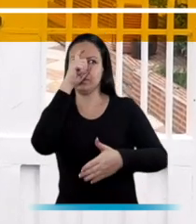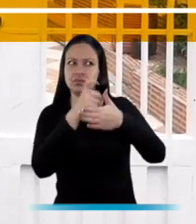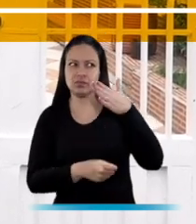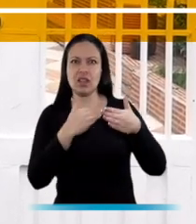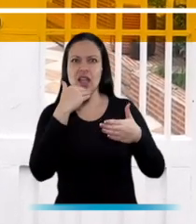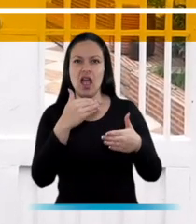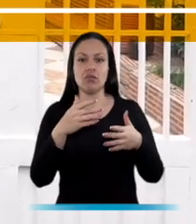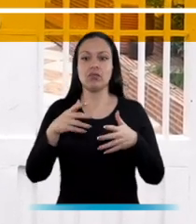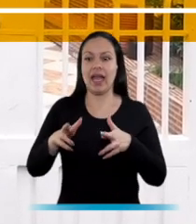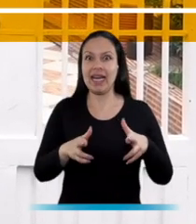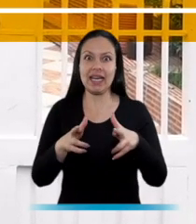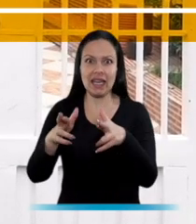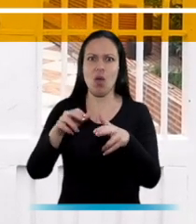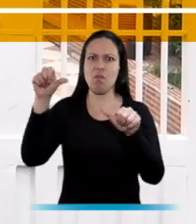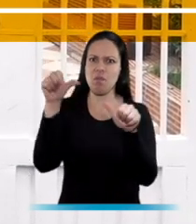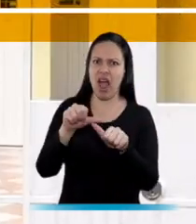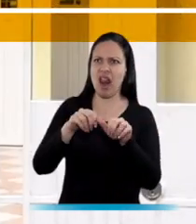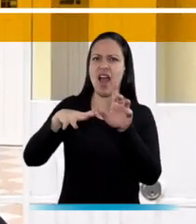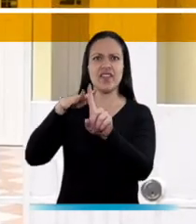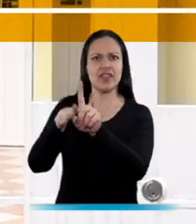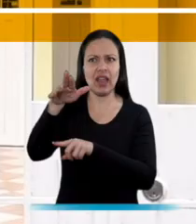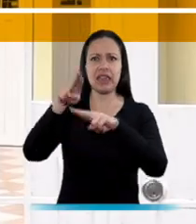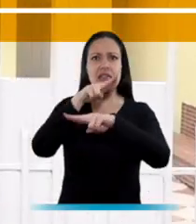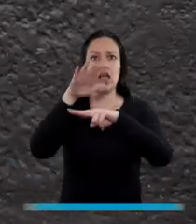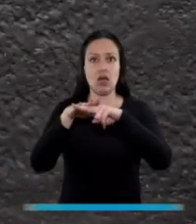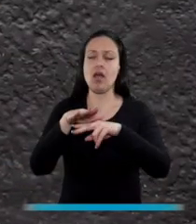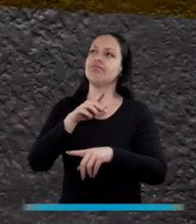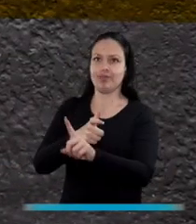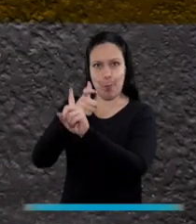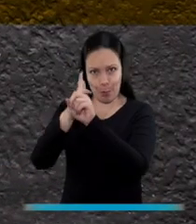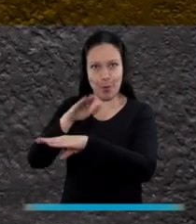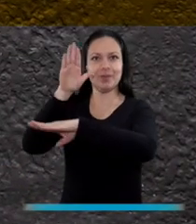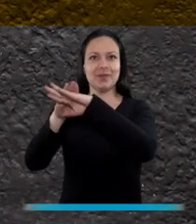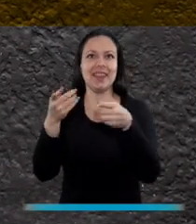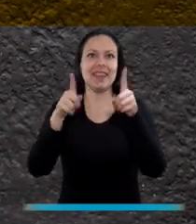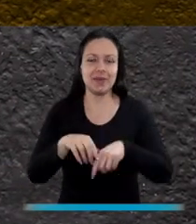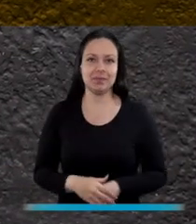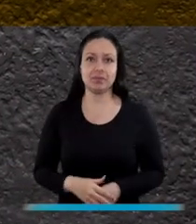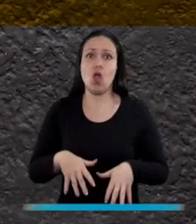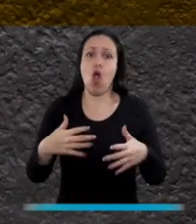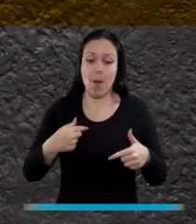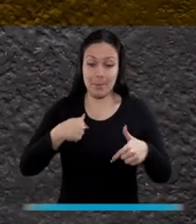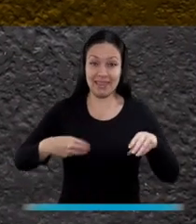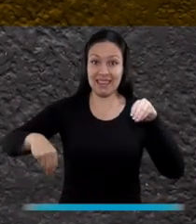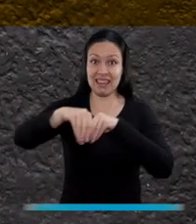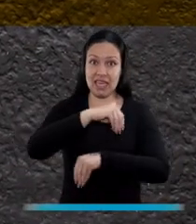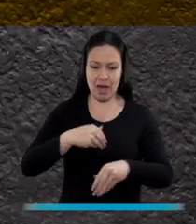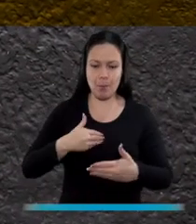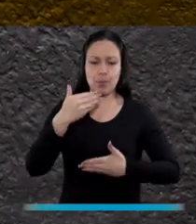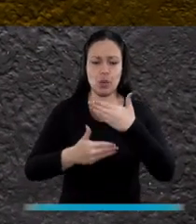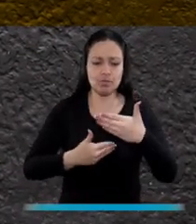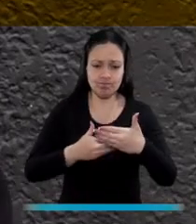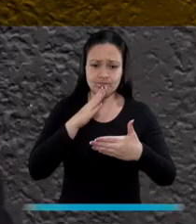mares, ríos, páramos y otros ecosistemas, pueden acudir a la Procu. Si son reclamantes de tierras y su proceso no avanza o necesitan